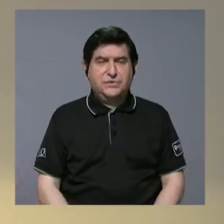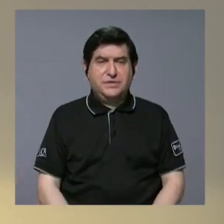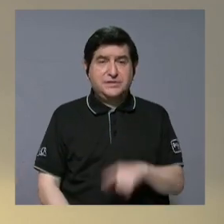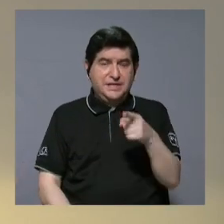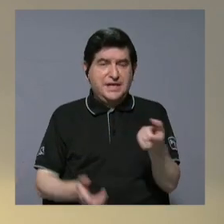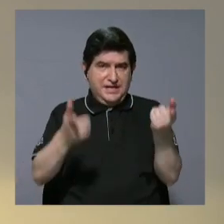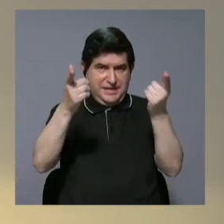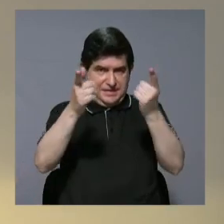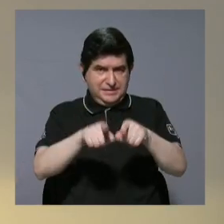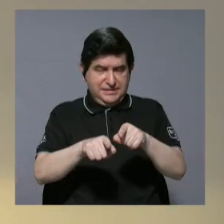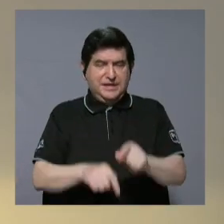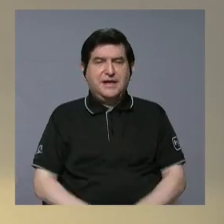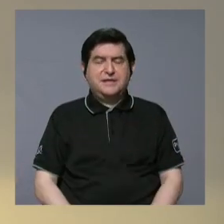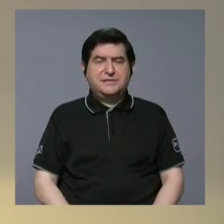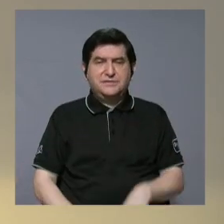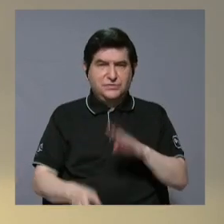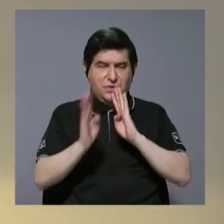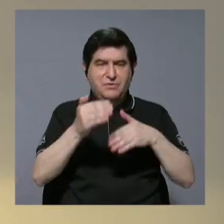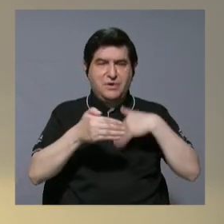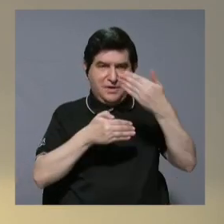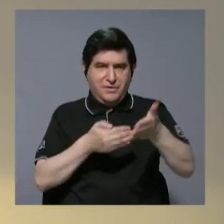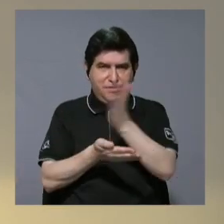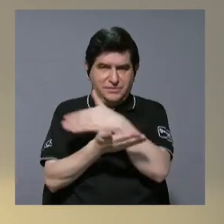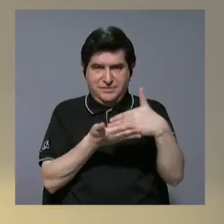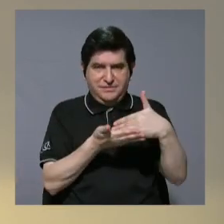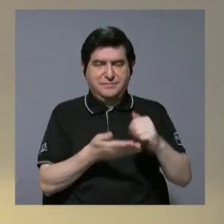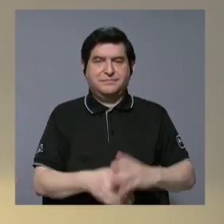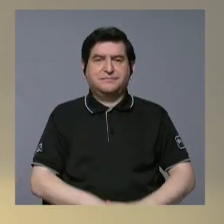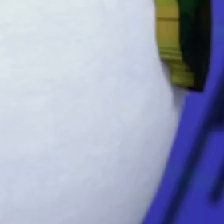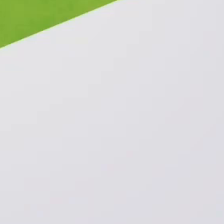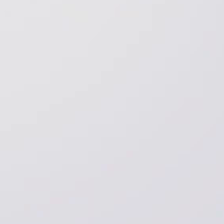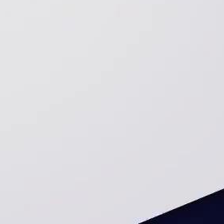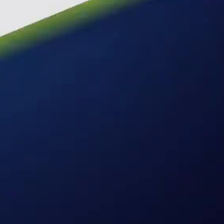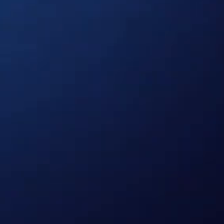a manejarlo en el siguiente segmento.